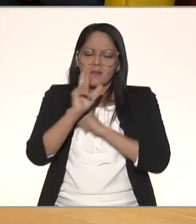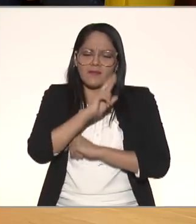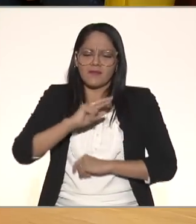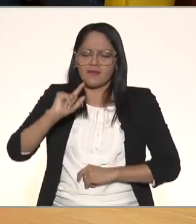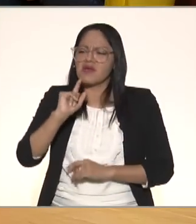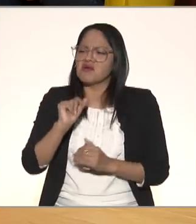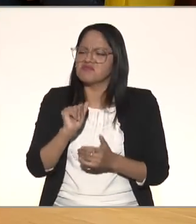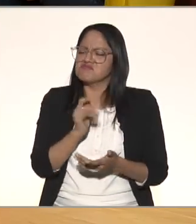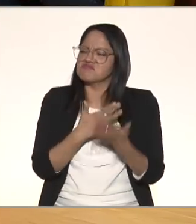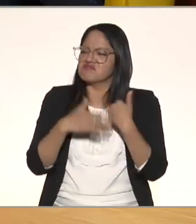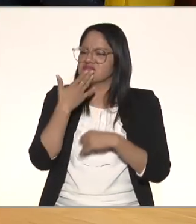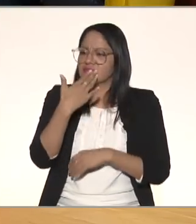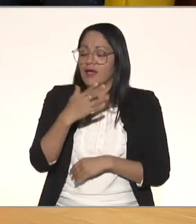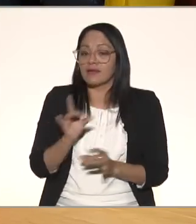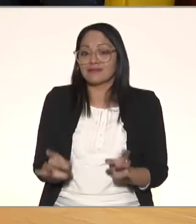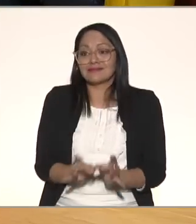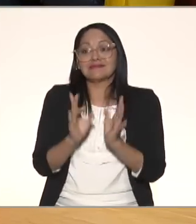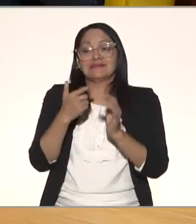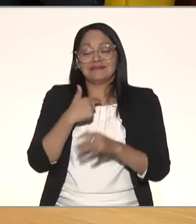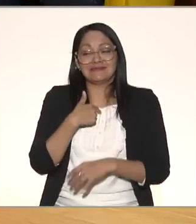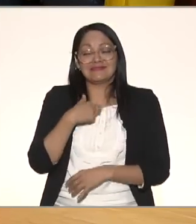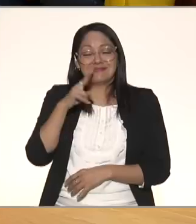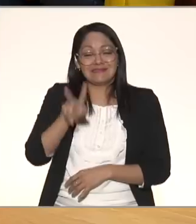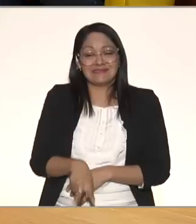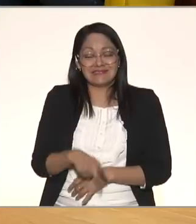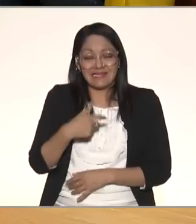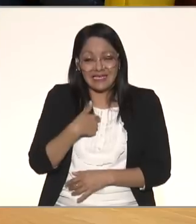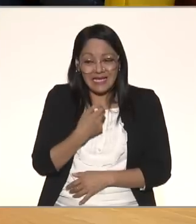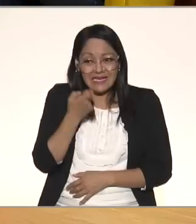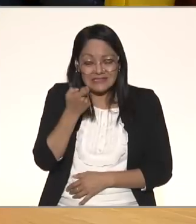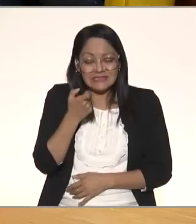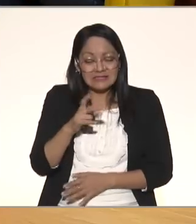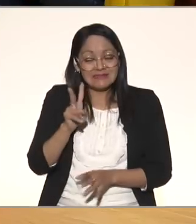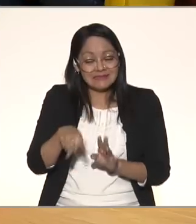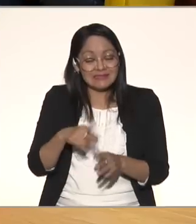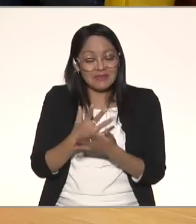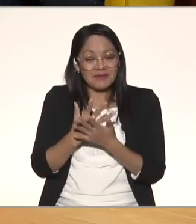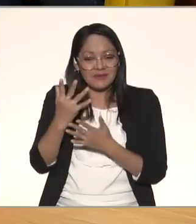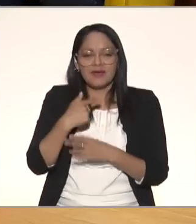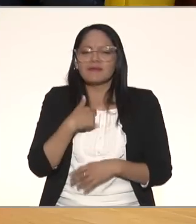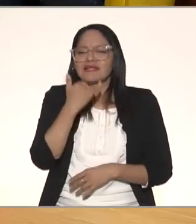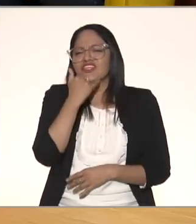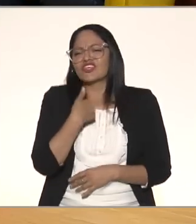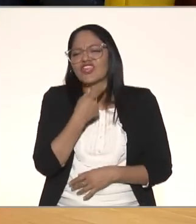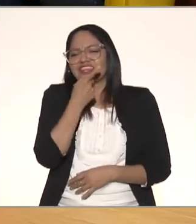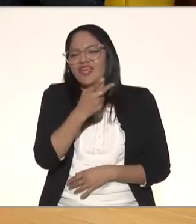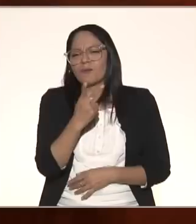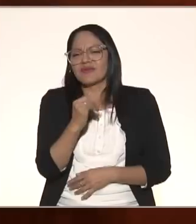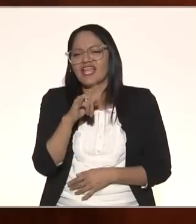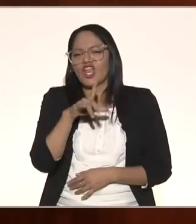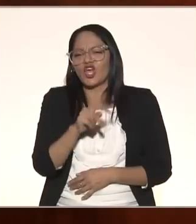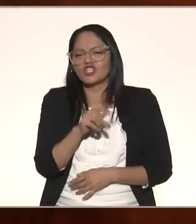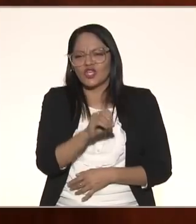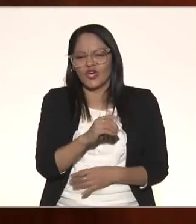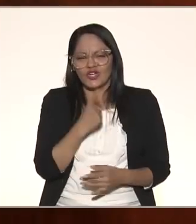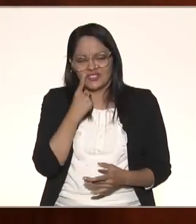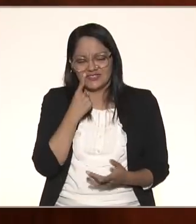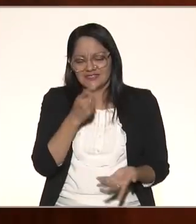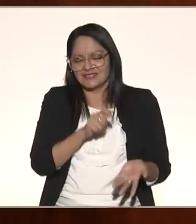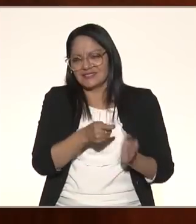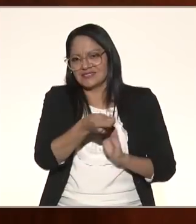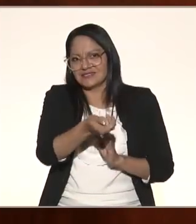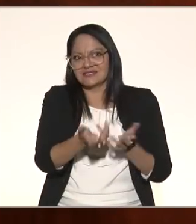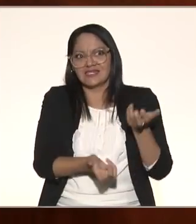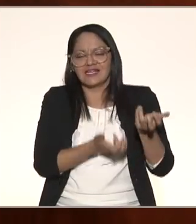práctica entonces de pronto chin pues sí prendí ese piloto que yo me he pasado el programa hablando de piloto automático pero prendí ese piloto y